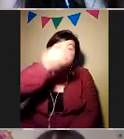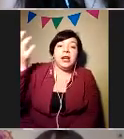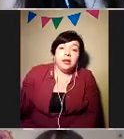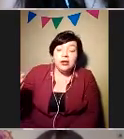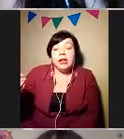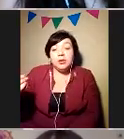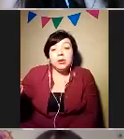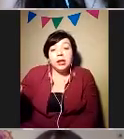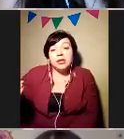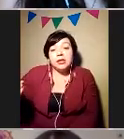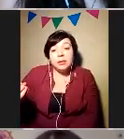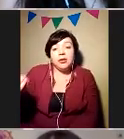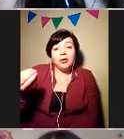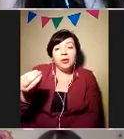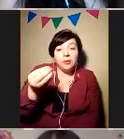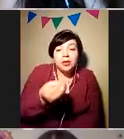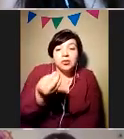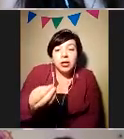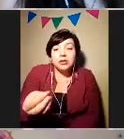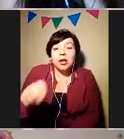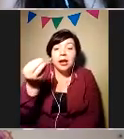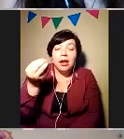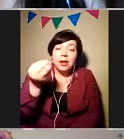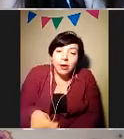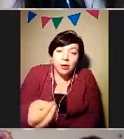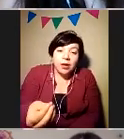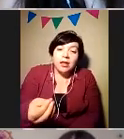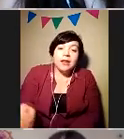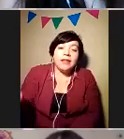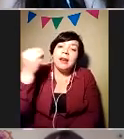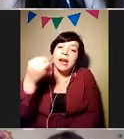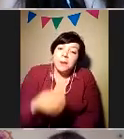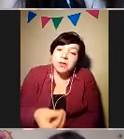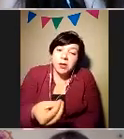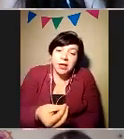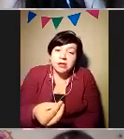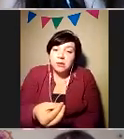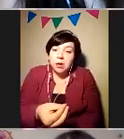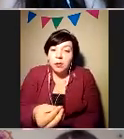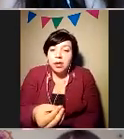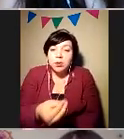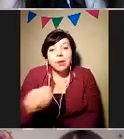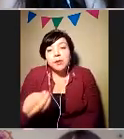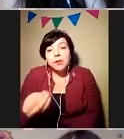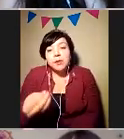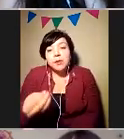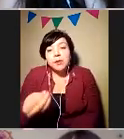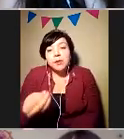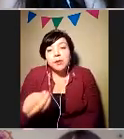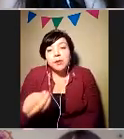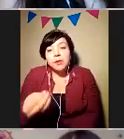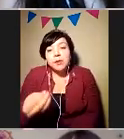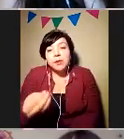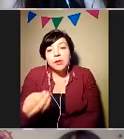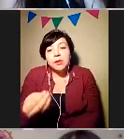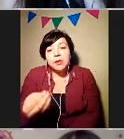con lo industrial, sino también con lo microsocial, que son las microcomunidades, las personas en sí mismos y su